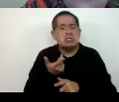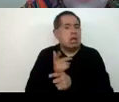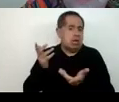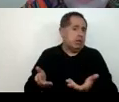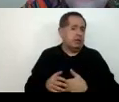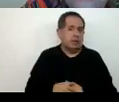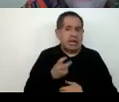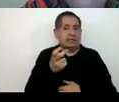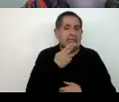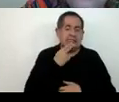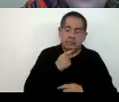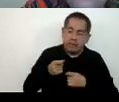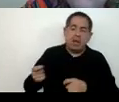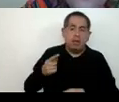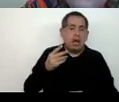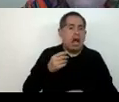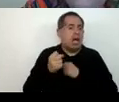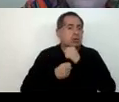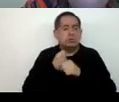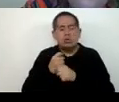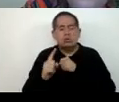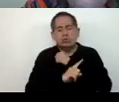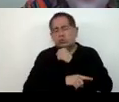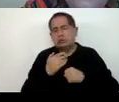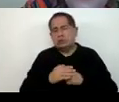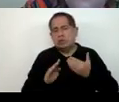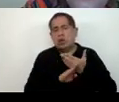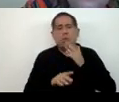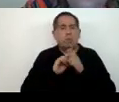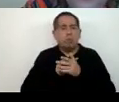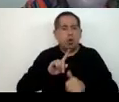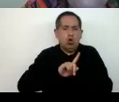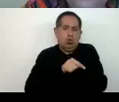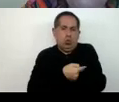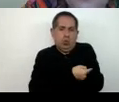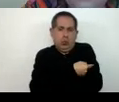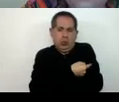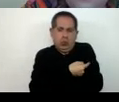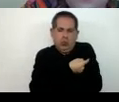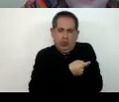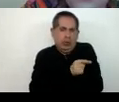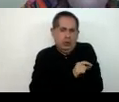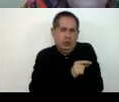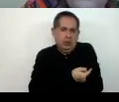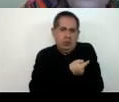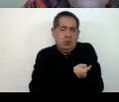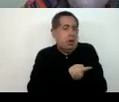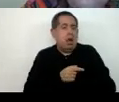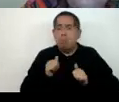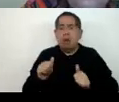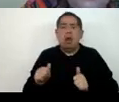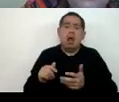prevenir un embarazo durante muchos años. Por ejemplo, en el implante subdérmico que se coloca debajo de la piel, hay